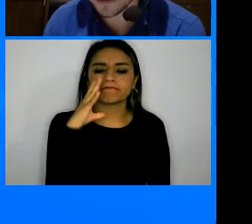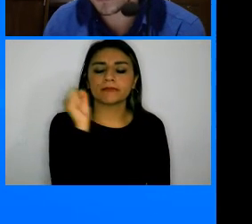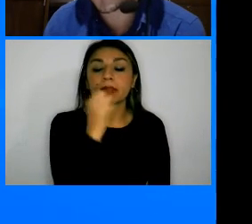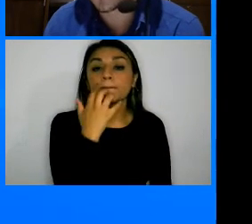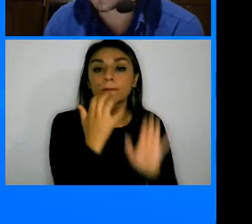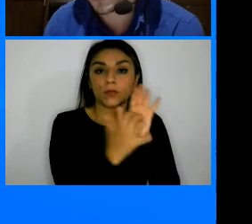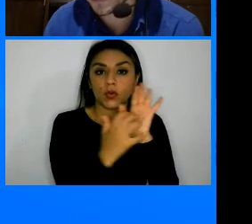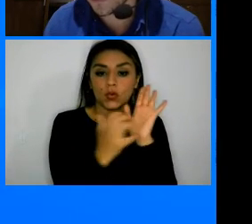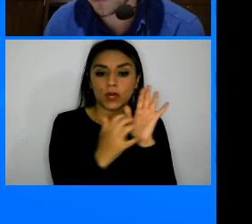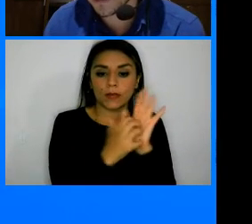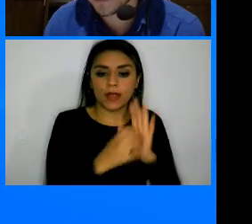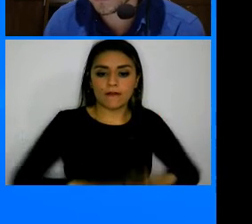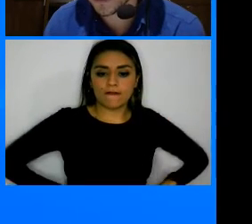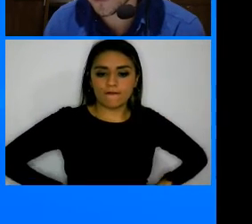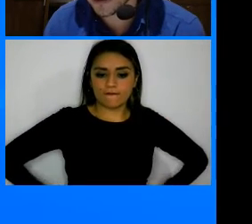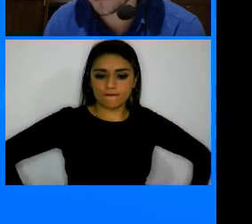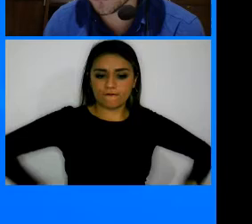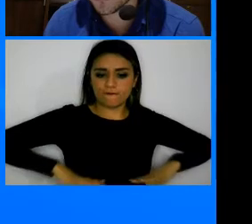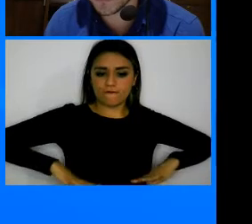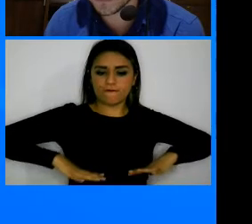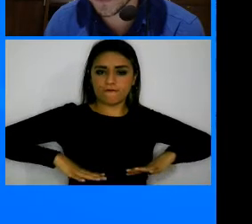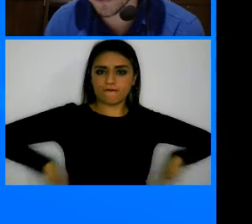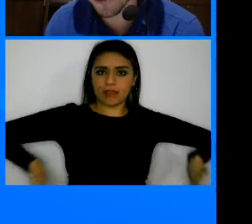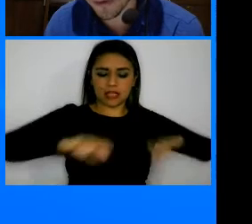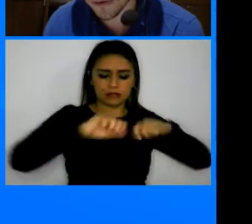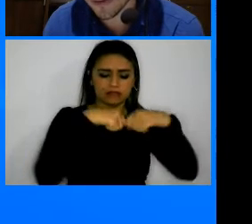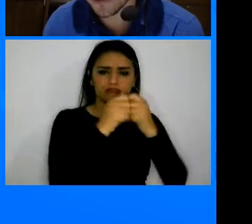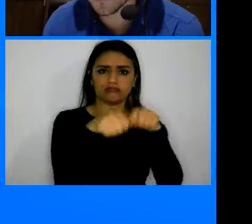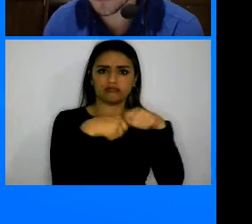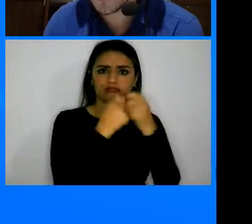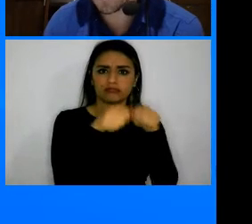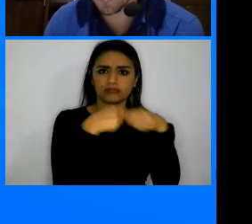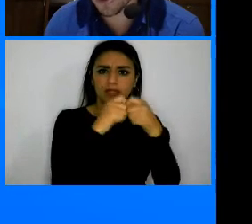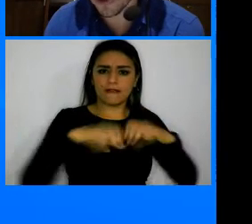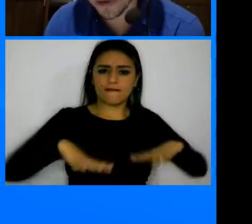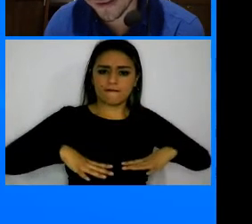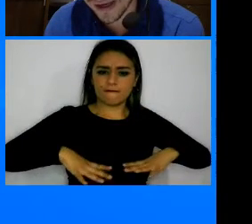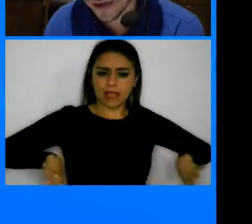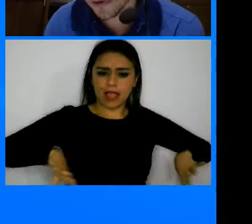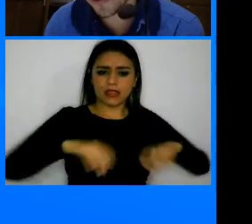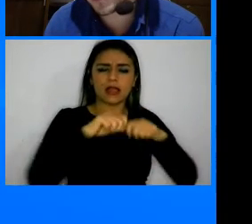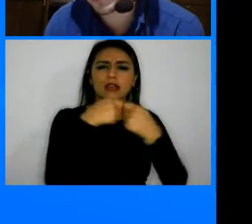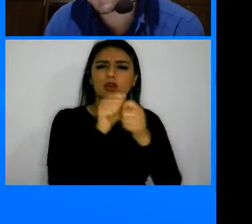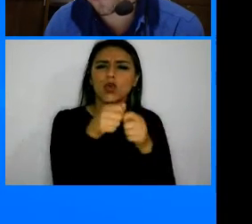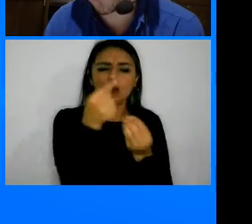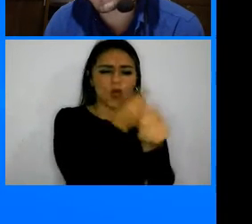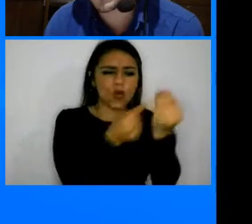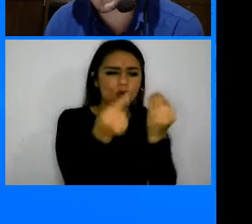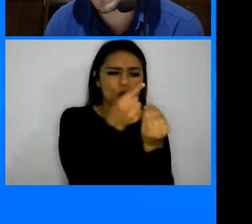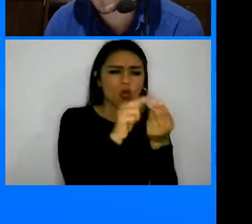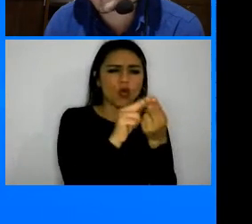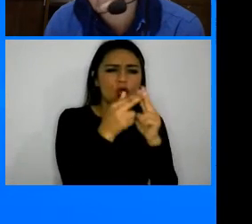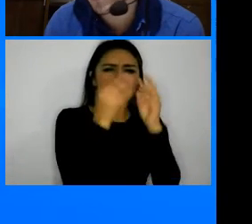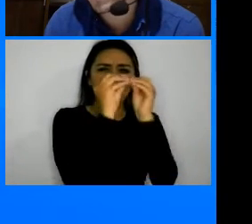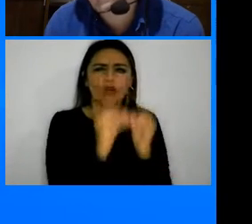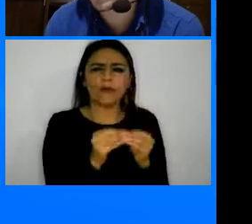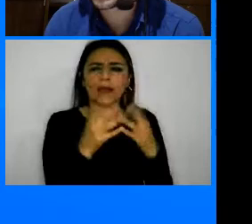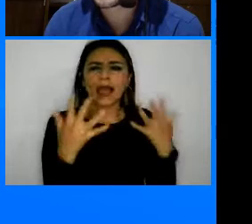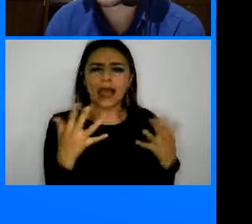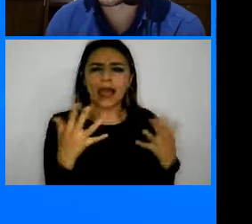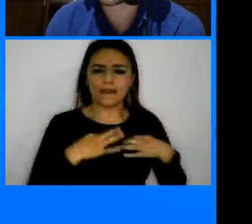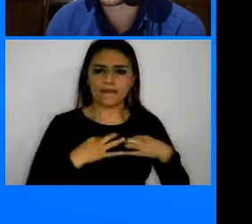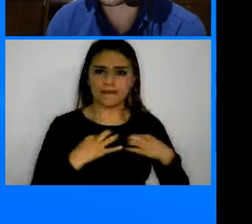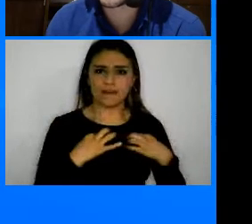una falda con un tejido en la parte de abajo, entonces ya sabemos más o menos como de los diseños y de las formas de la